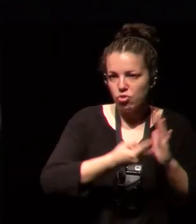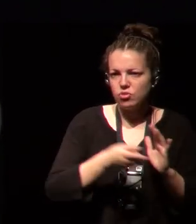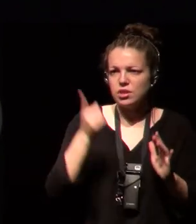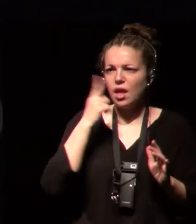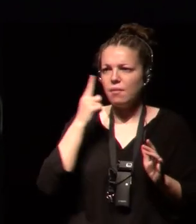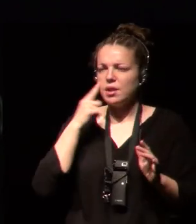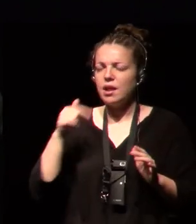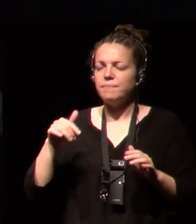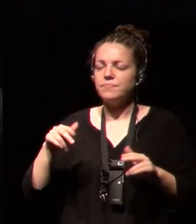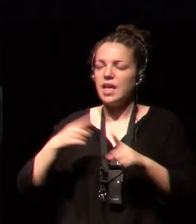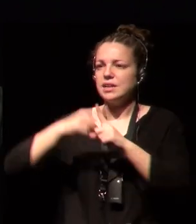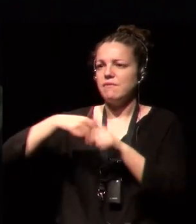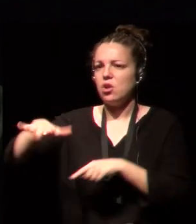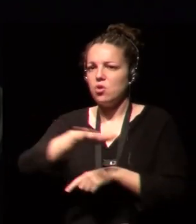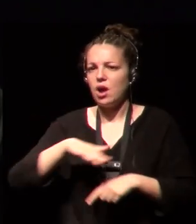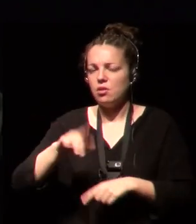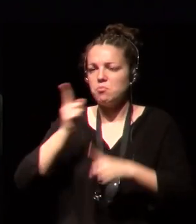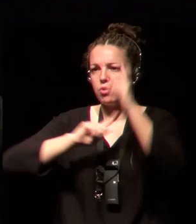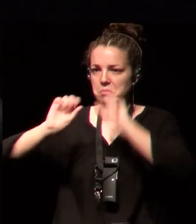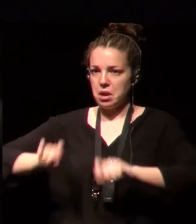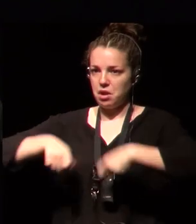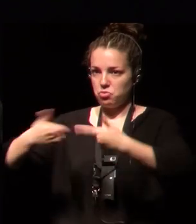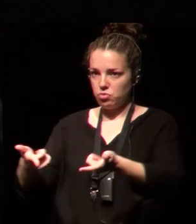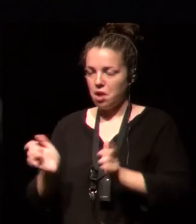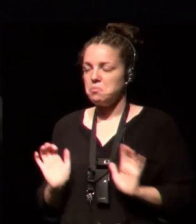naturaleza, pero que se puede trasladar